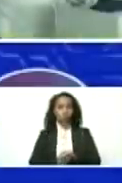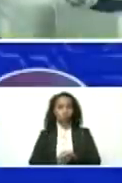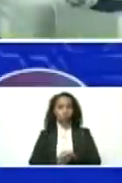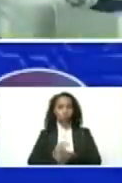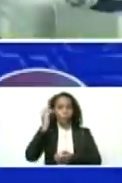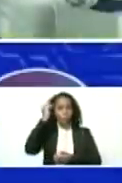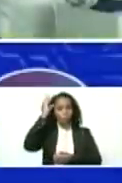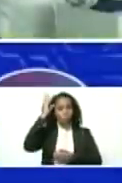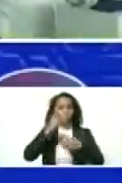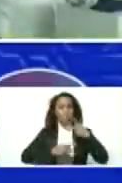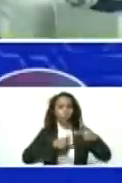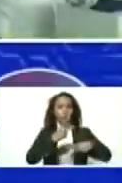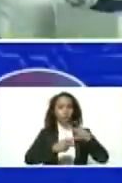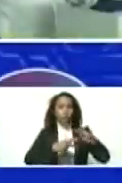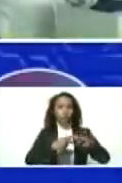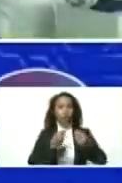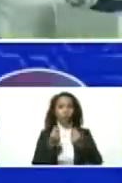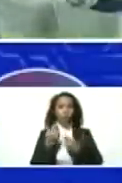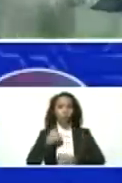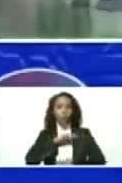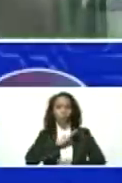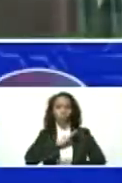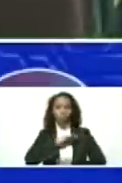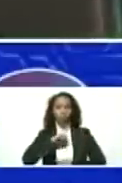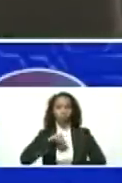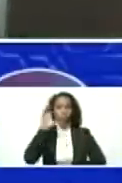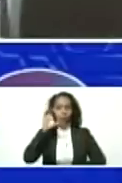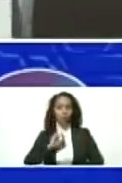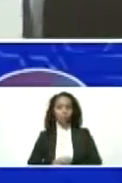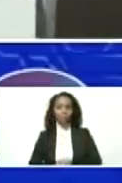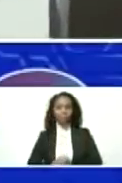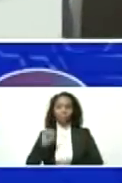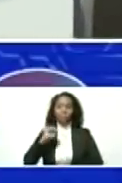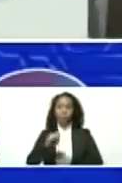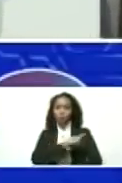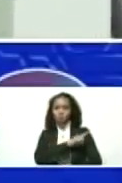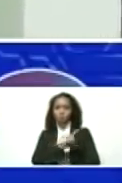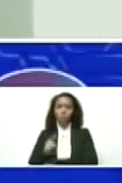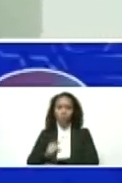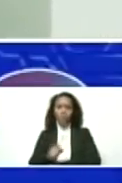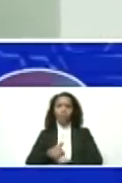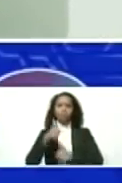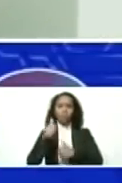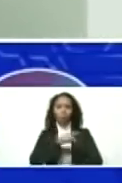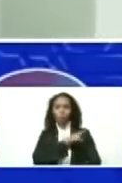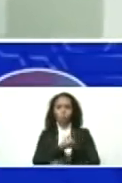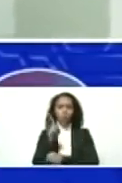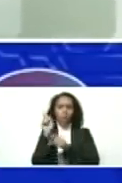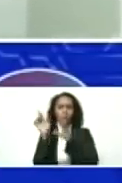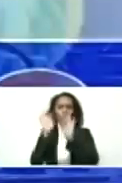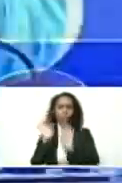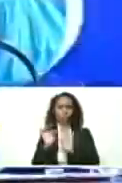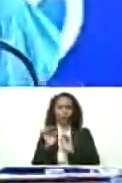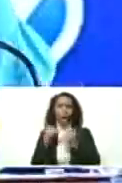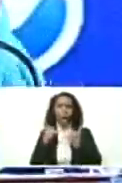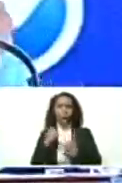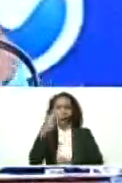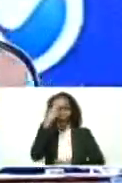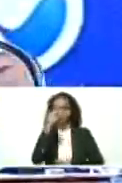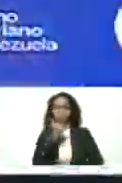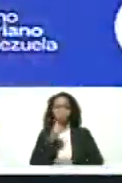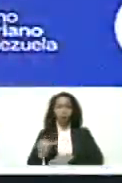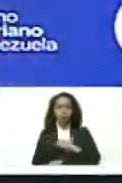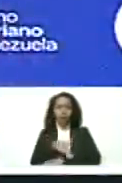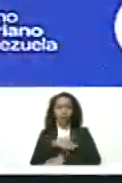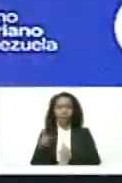y progreso económico para nuestro país. Correcto, cúmplase. Cúmplase de esa manera. Ahora nos vamos para Antímano, calle